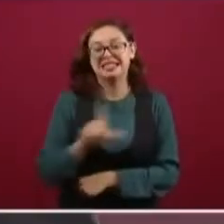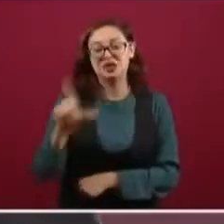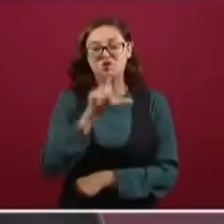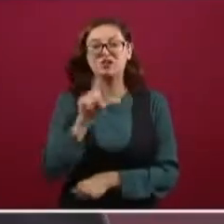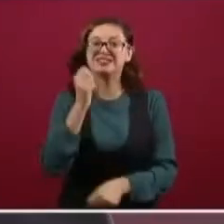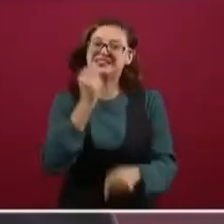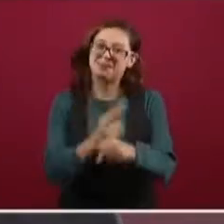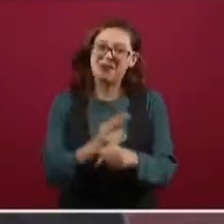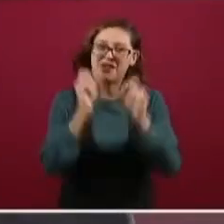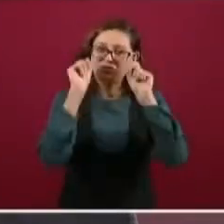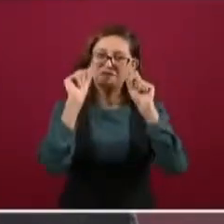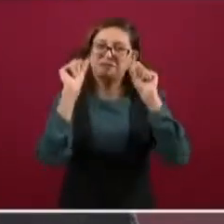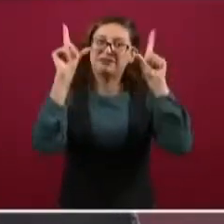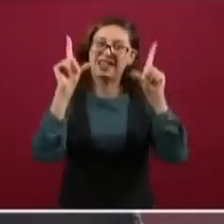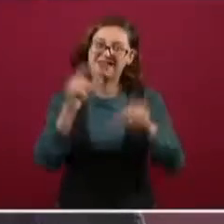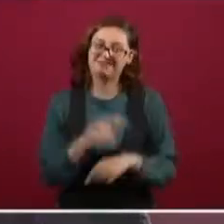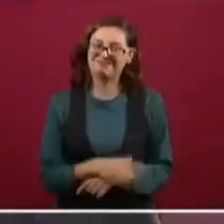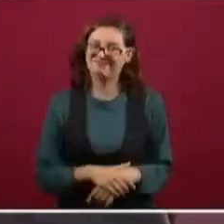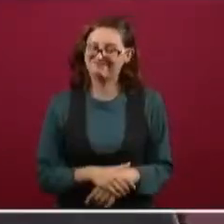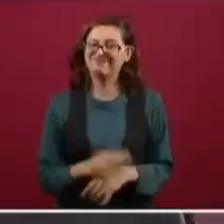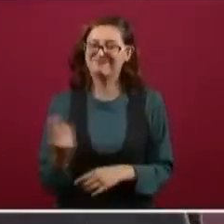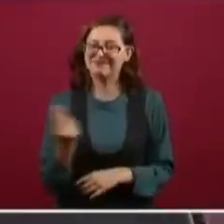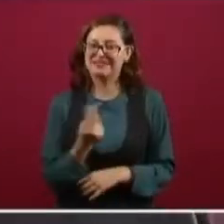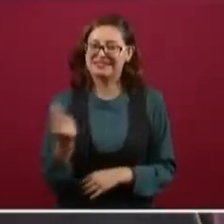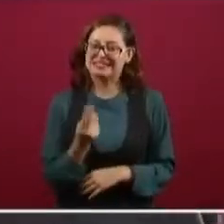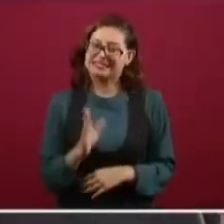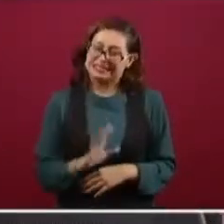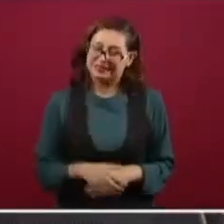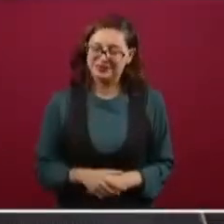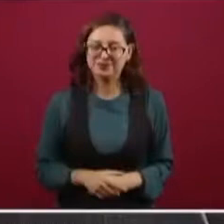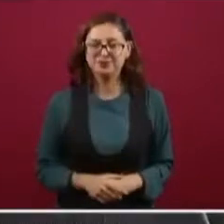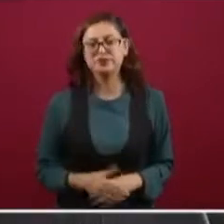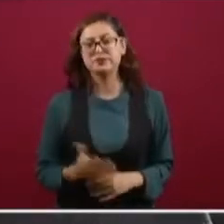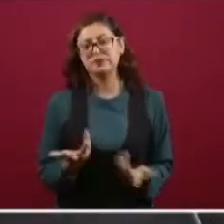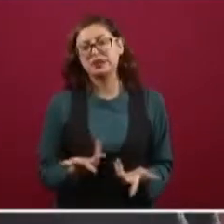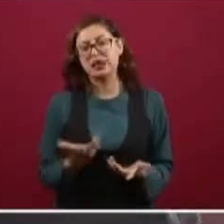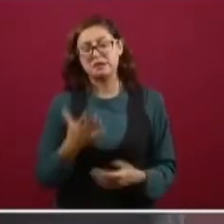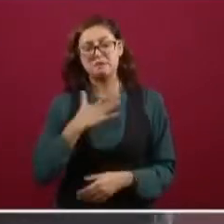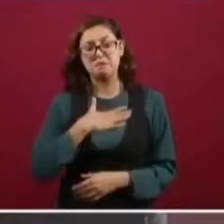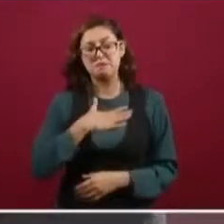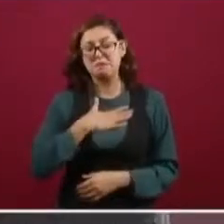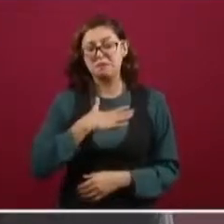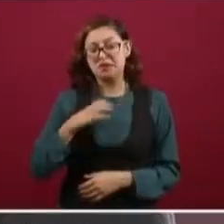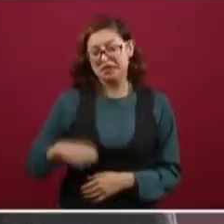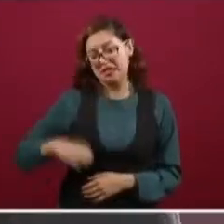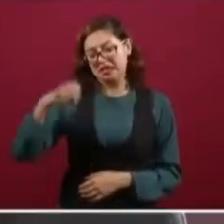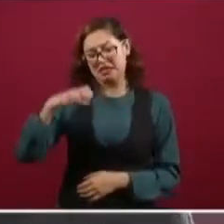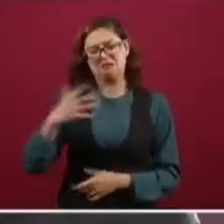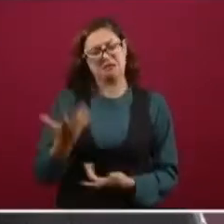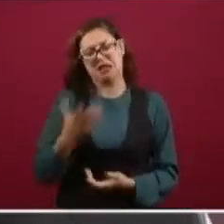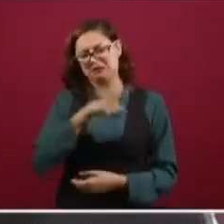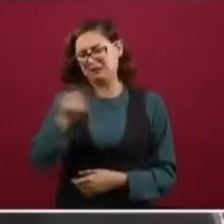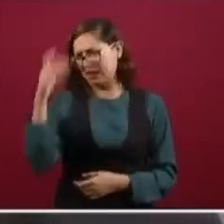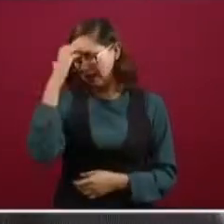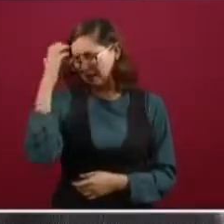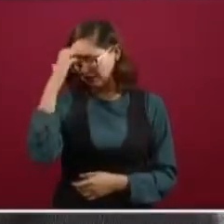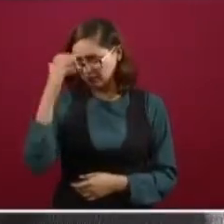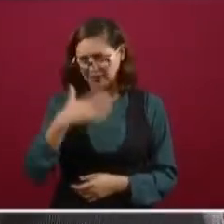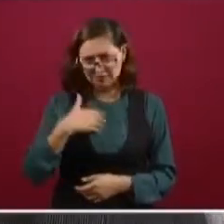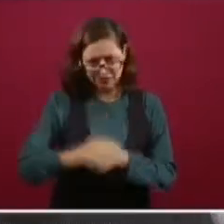seguirle. O sea, acerca de mi edad, pues ya se sabe, tengo 65 años,